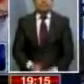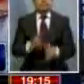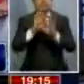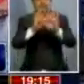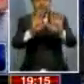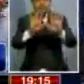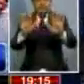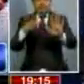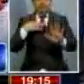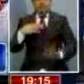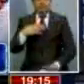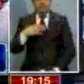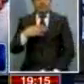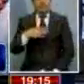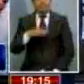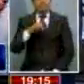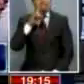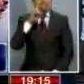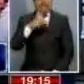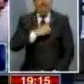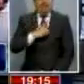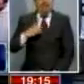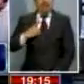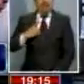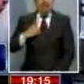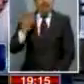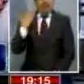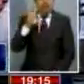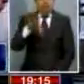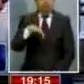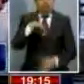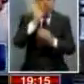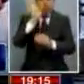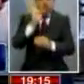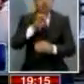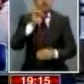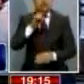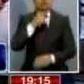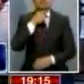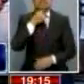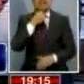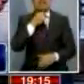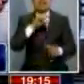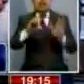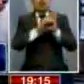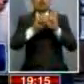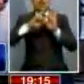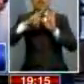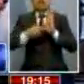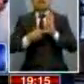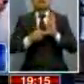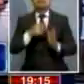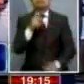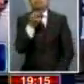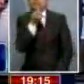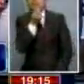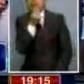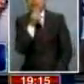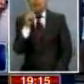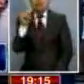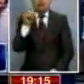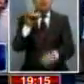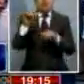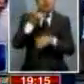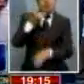fíjense que una diputada recién electa decía que querían cambiar la Constitución para parecernos a